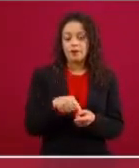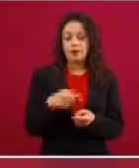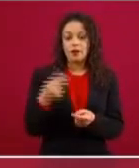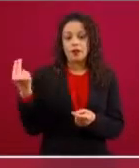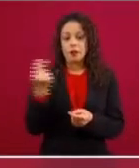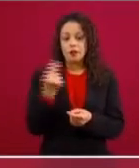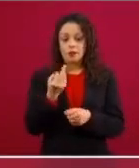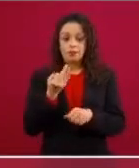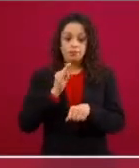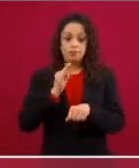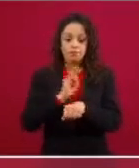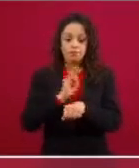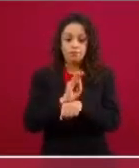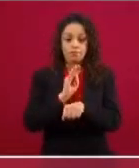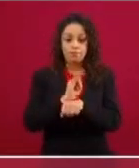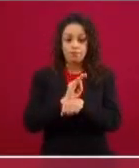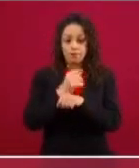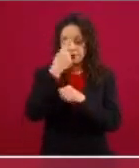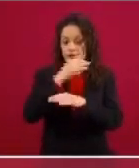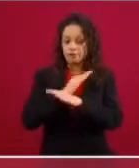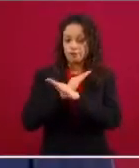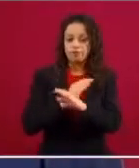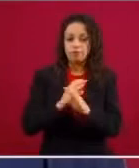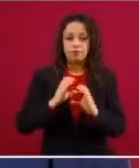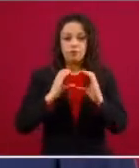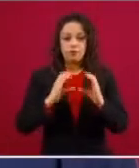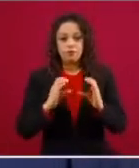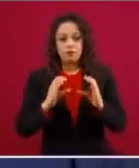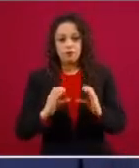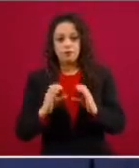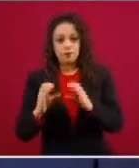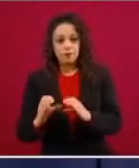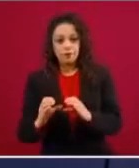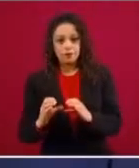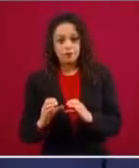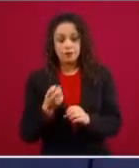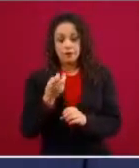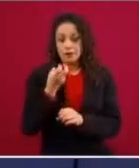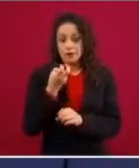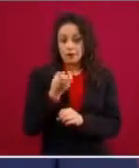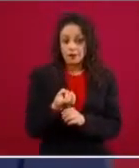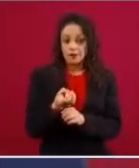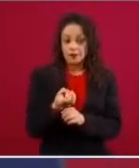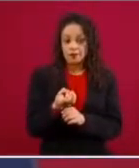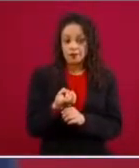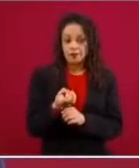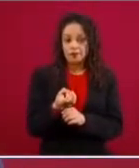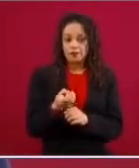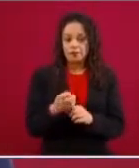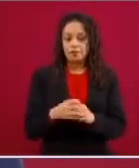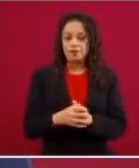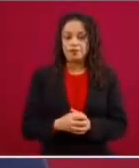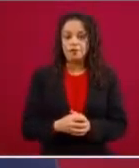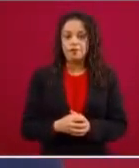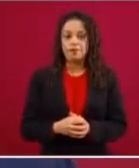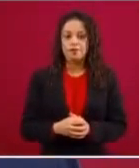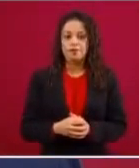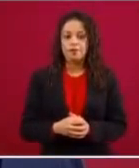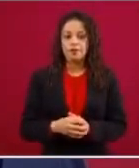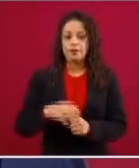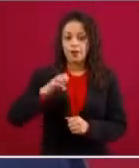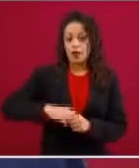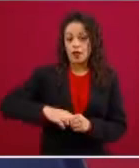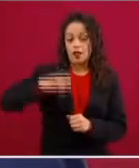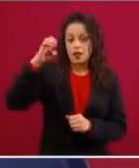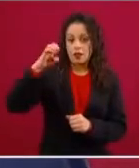protección, las medidas sanitarias, se estableció que a partir de los 60